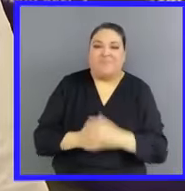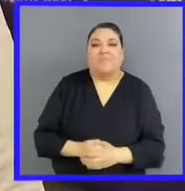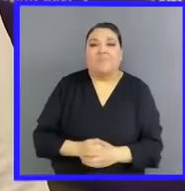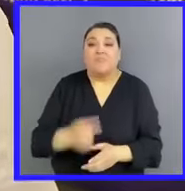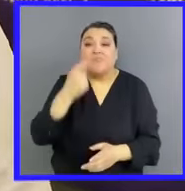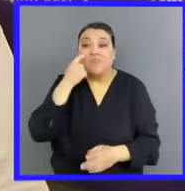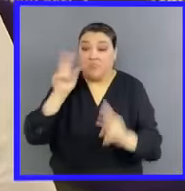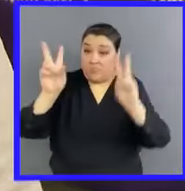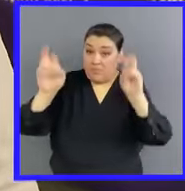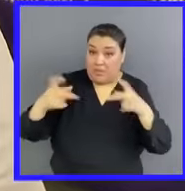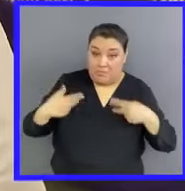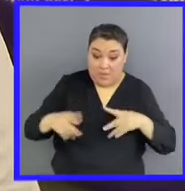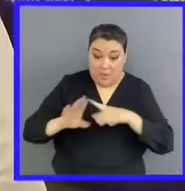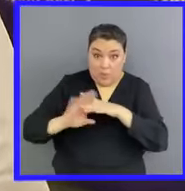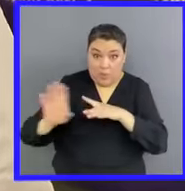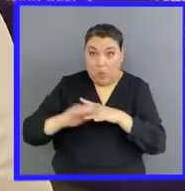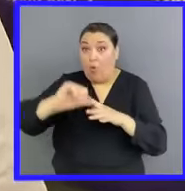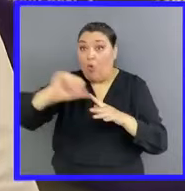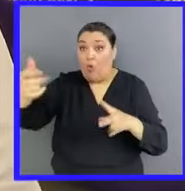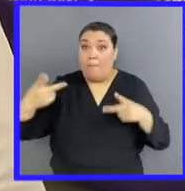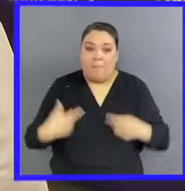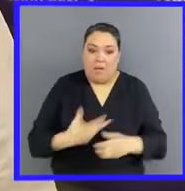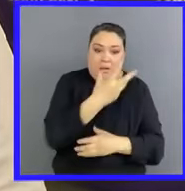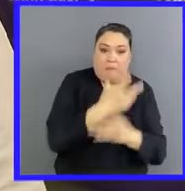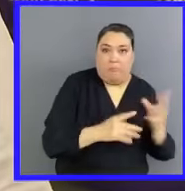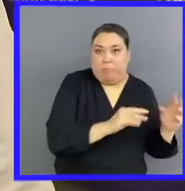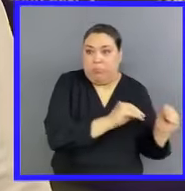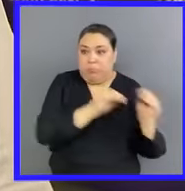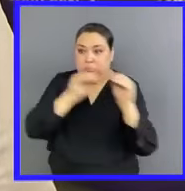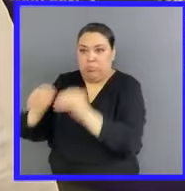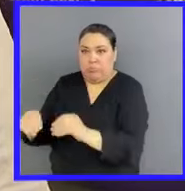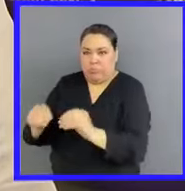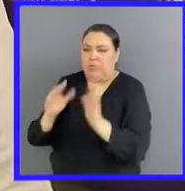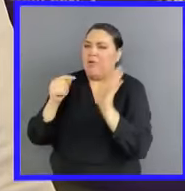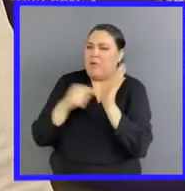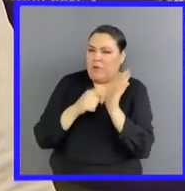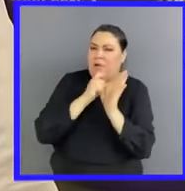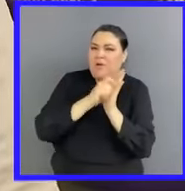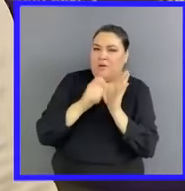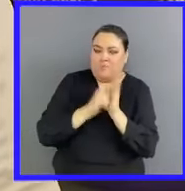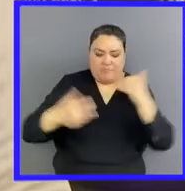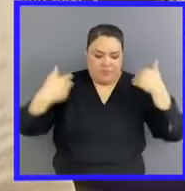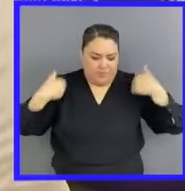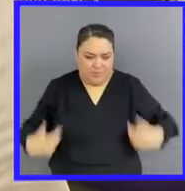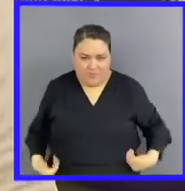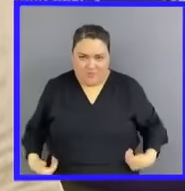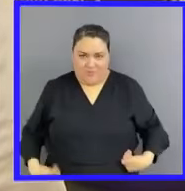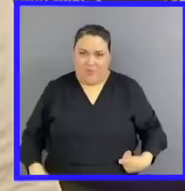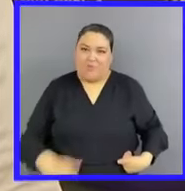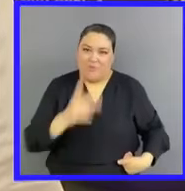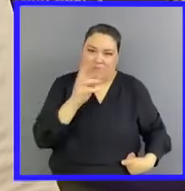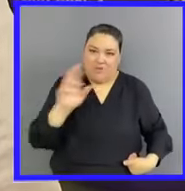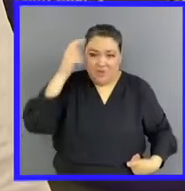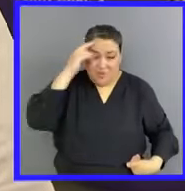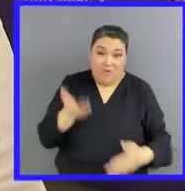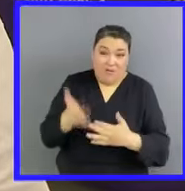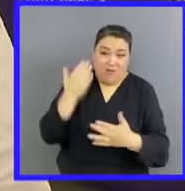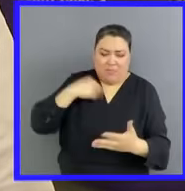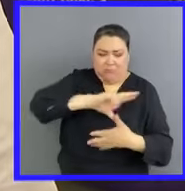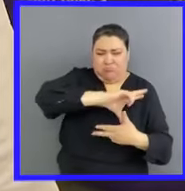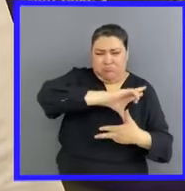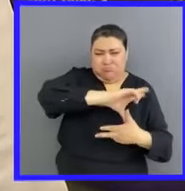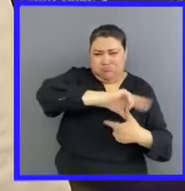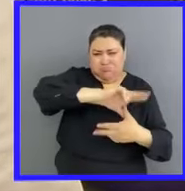y el desplazamiento forzado está aquí muy presente. Los puertorriqueños somos sobrevivientes del huracán María y sabemos lo que es tener que irnos